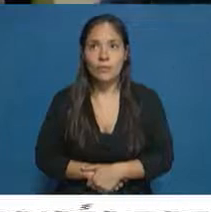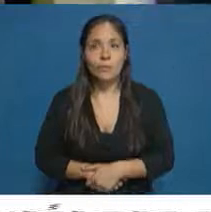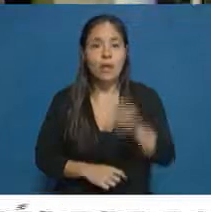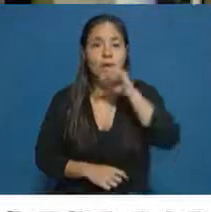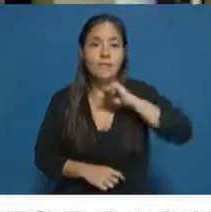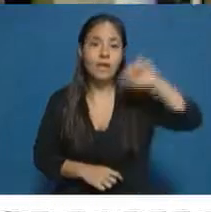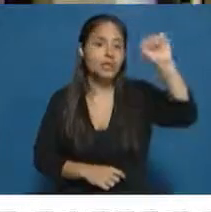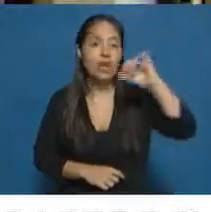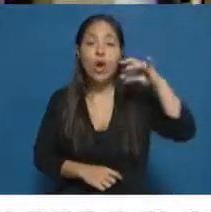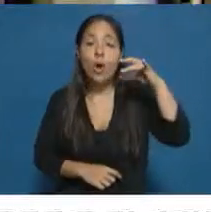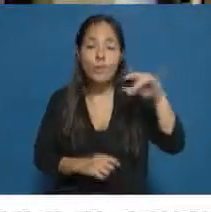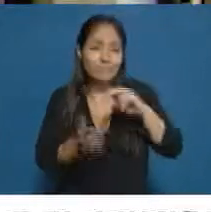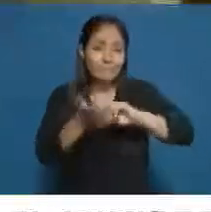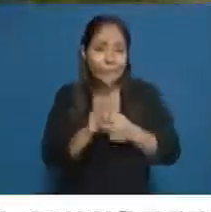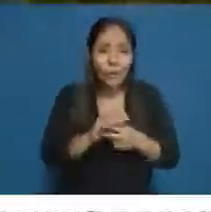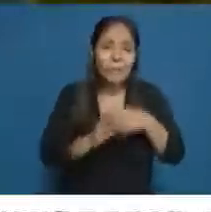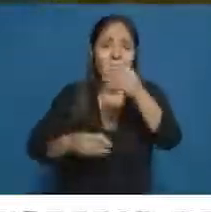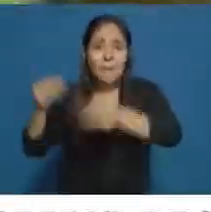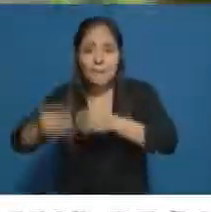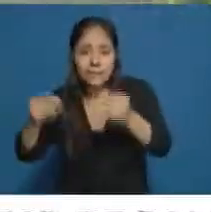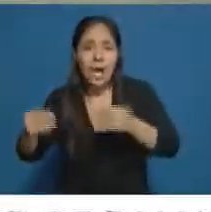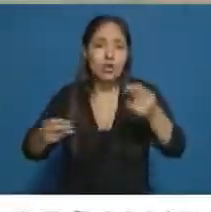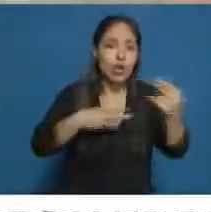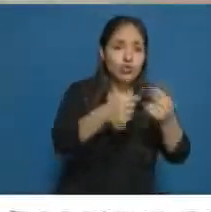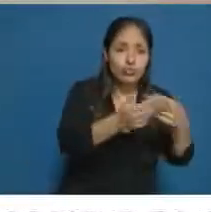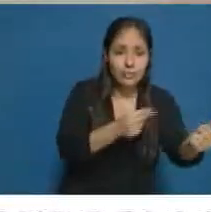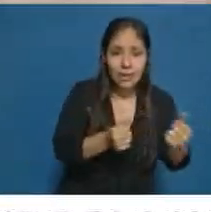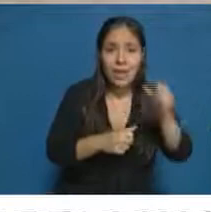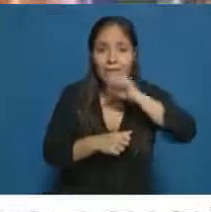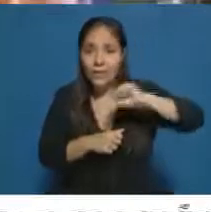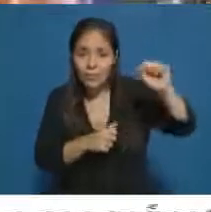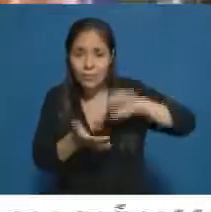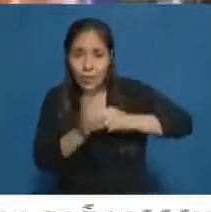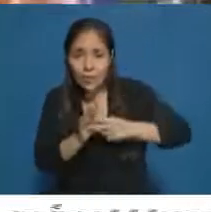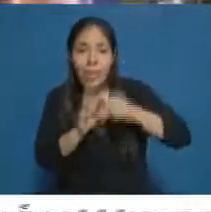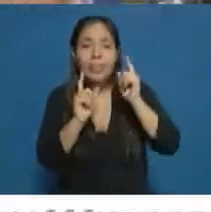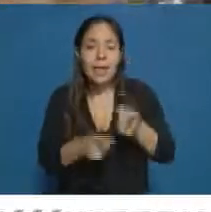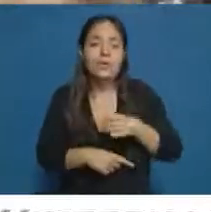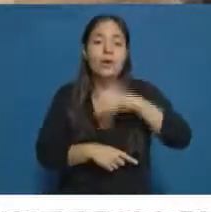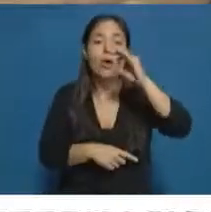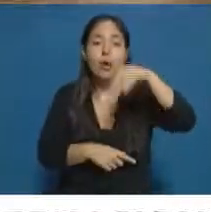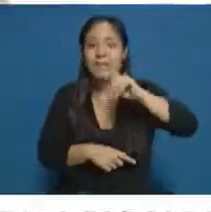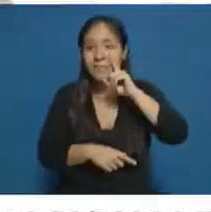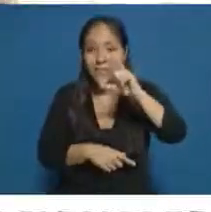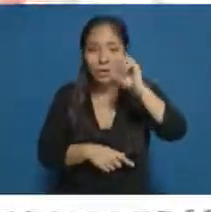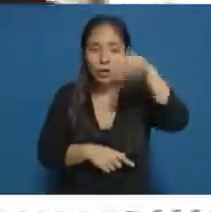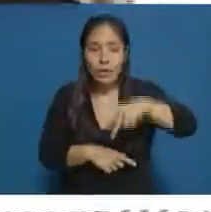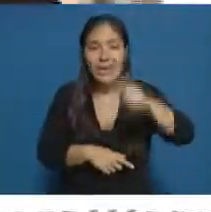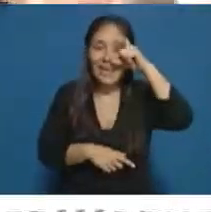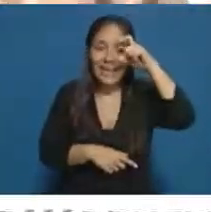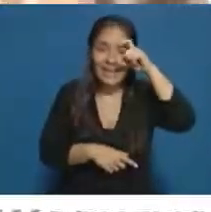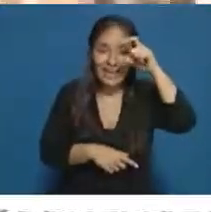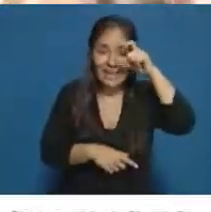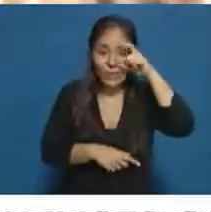La inflación no es lo único que está dañando a empresarios y consumidores. Los coletazos de la variante Omicron, que en enero generó altos niveles